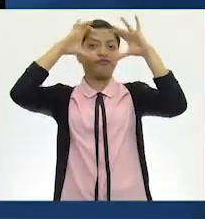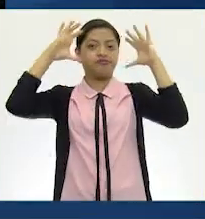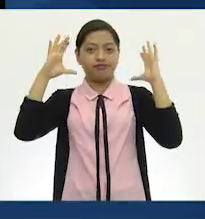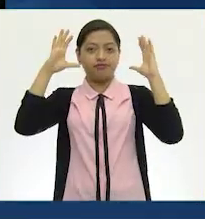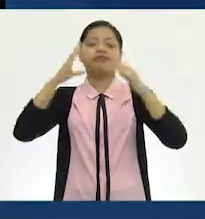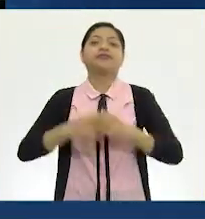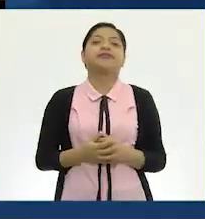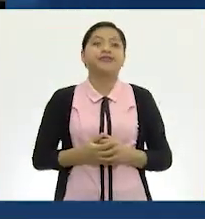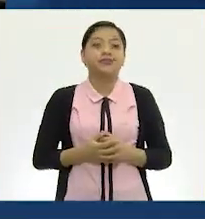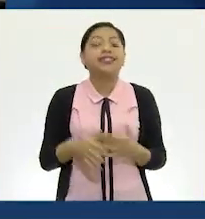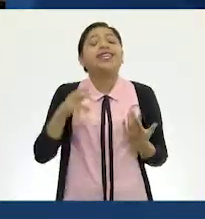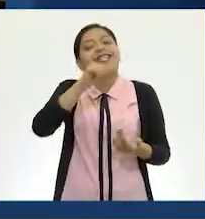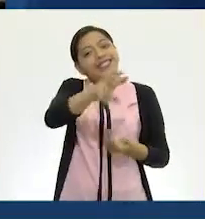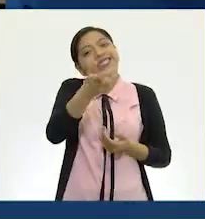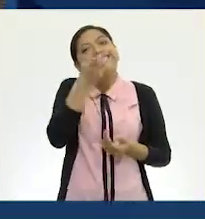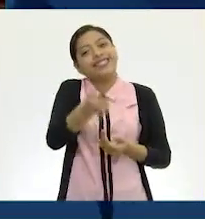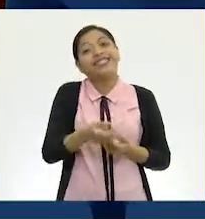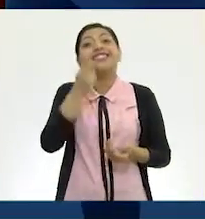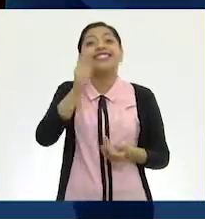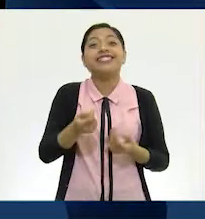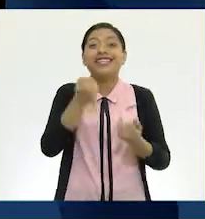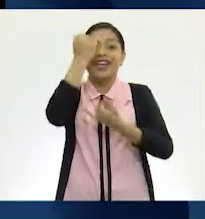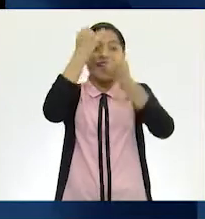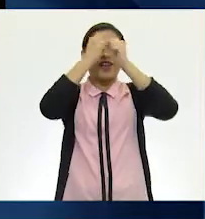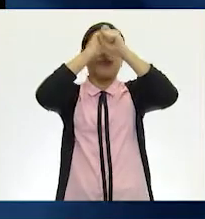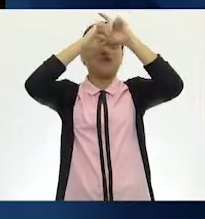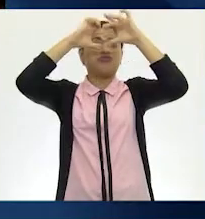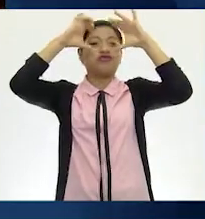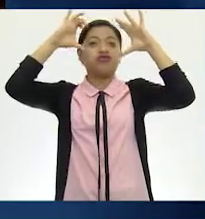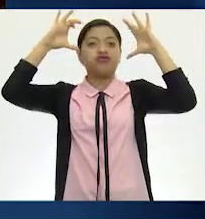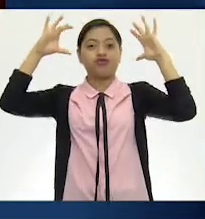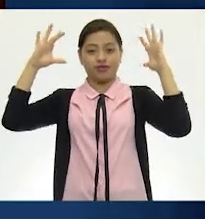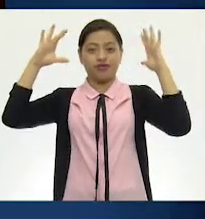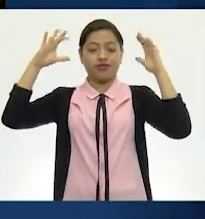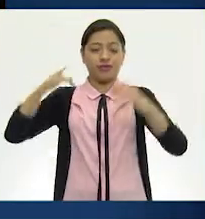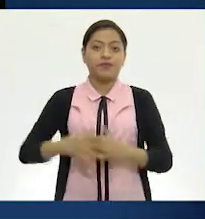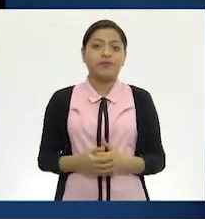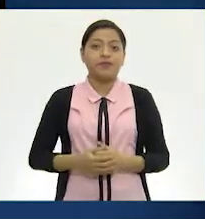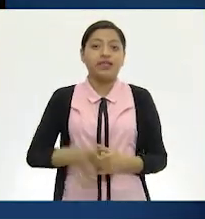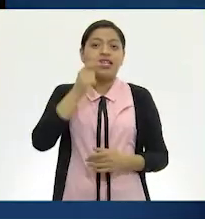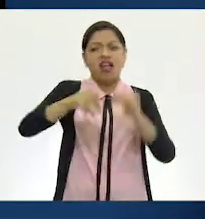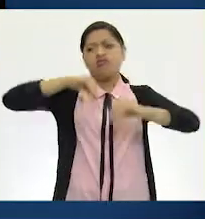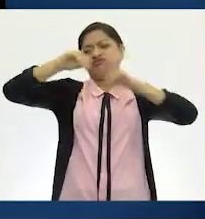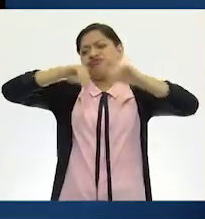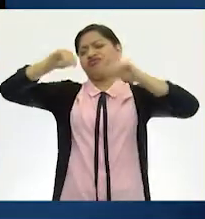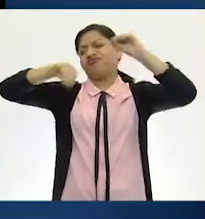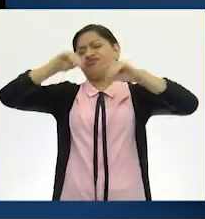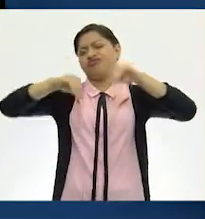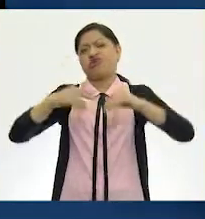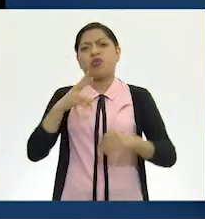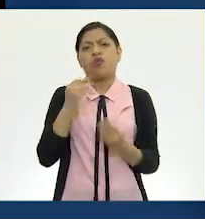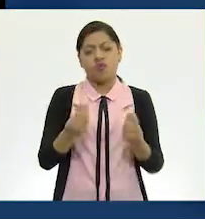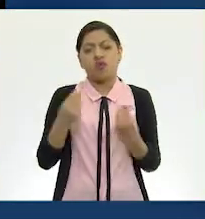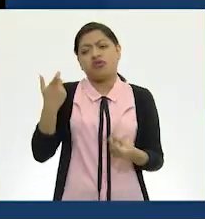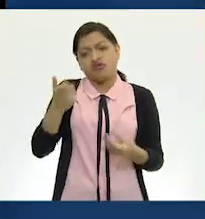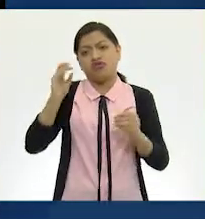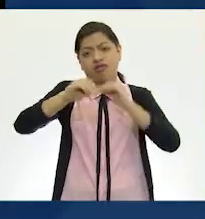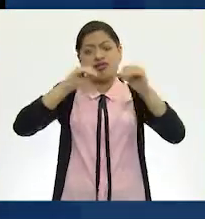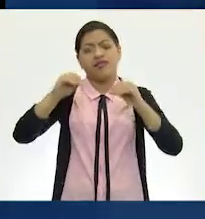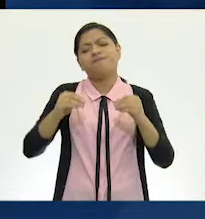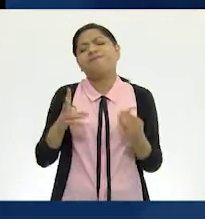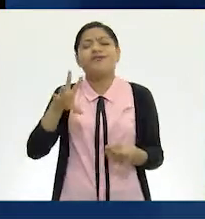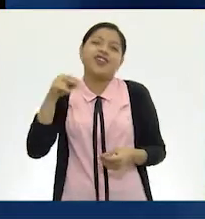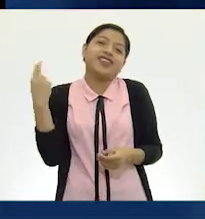la historia. Claro, lo que necesita es creatividad, exacto, lo que necesita es imaginación, uh-huh, y no grandes recursos económicos, uh-huh, ¿no? Exacto. Eso es